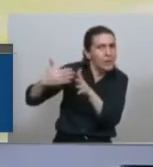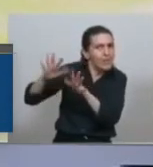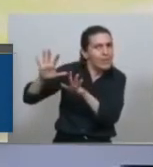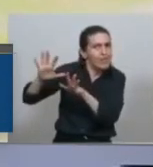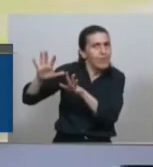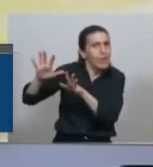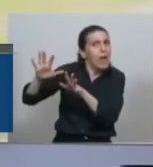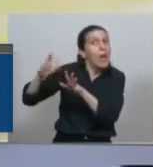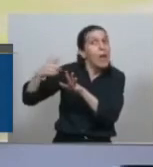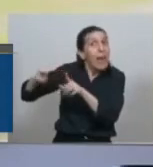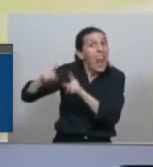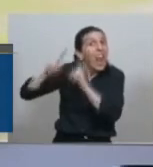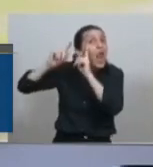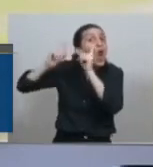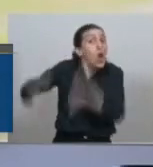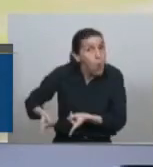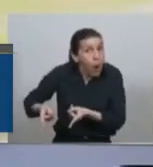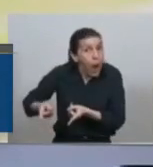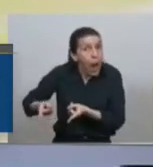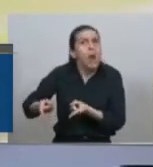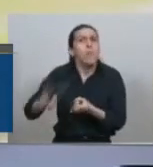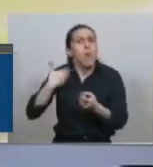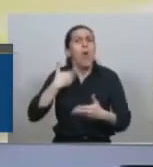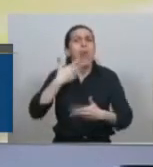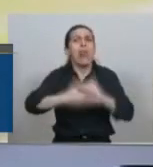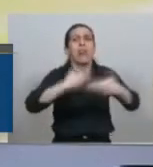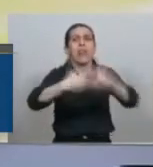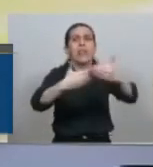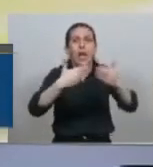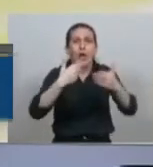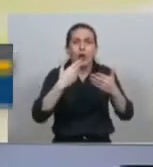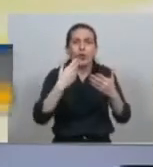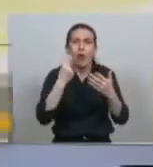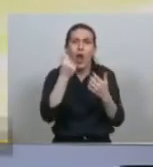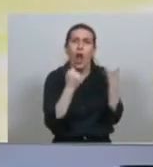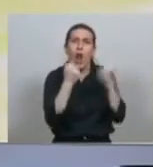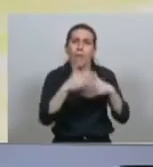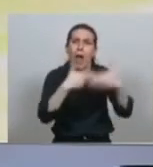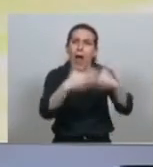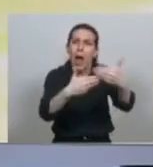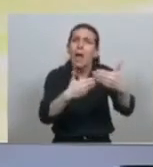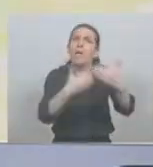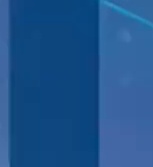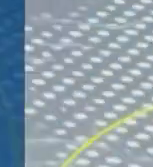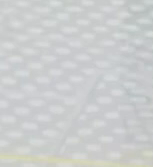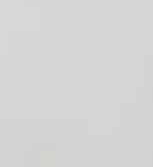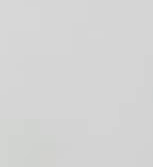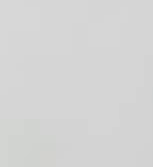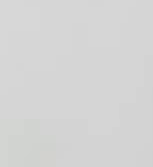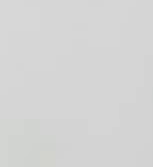se mostraron satisfechos y llamaron al resto de los acreedores a sumarse al acuerdo.